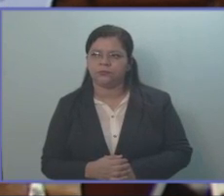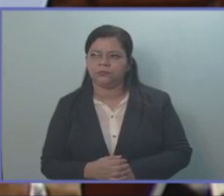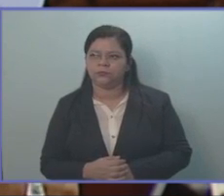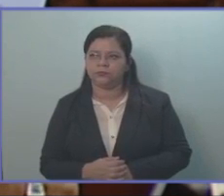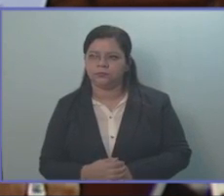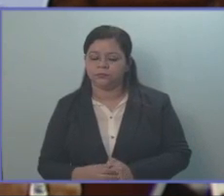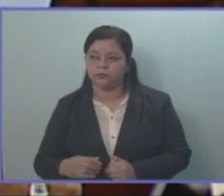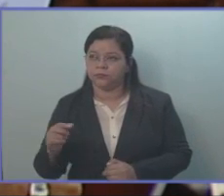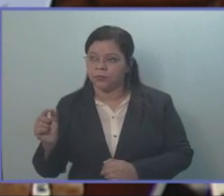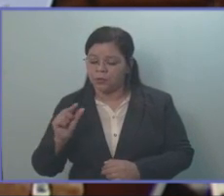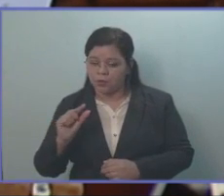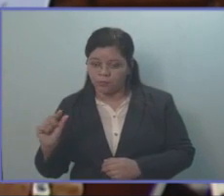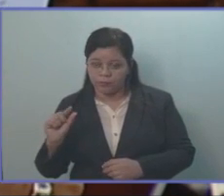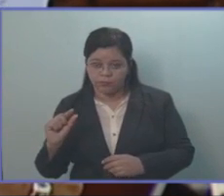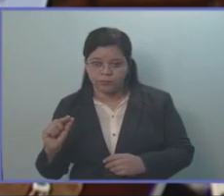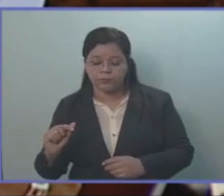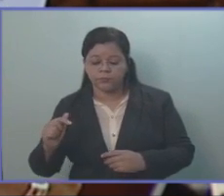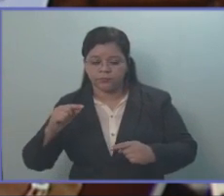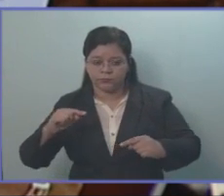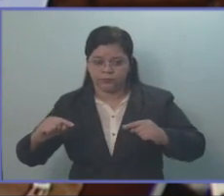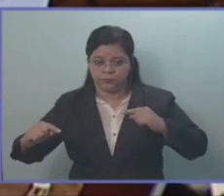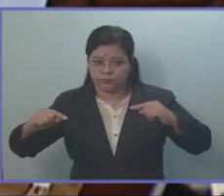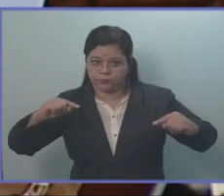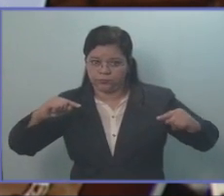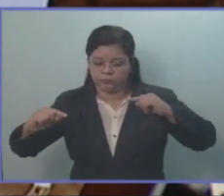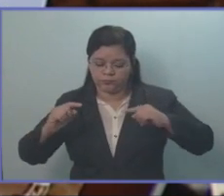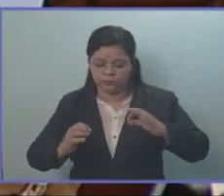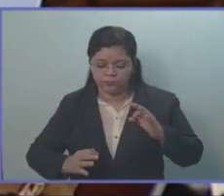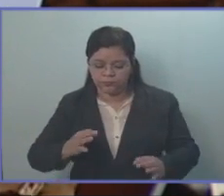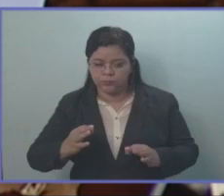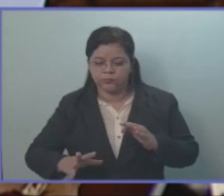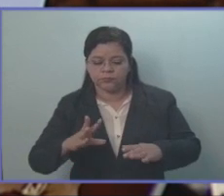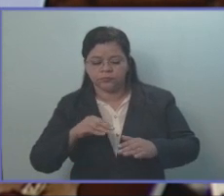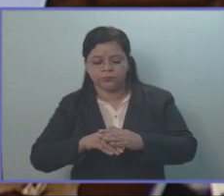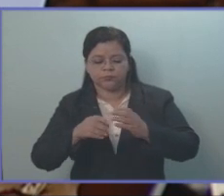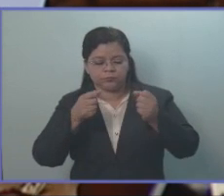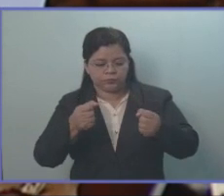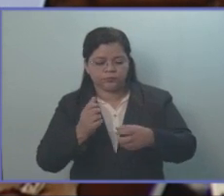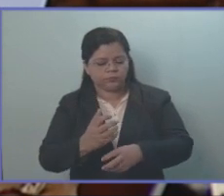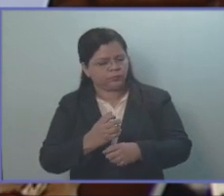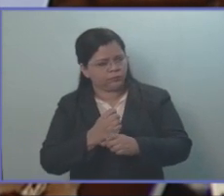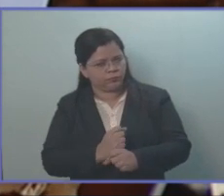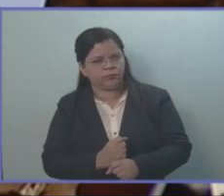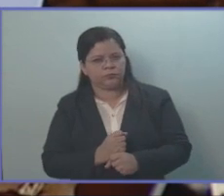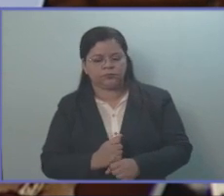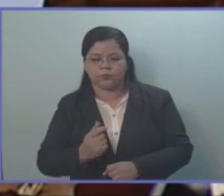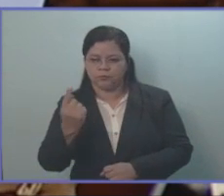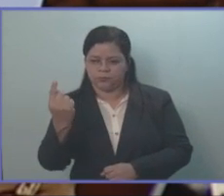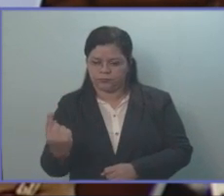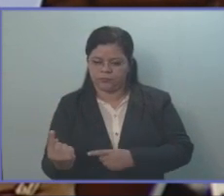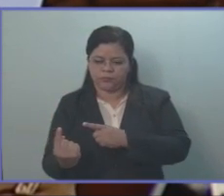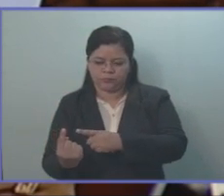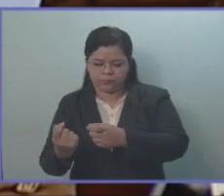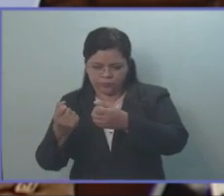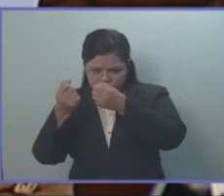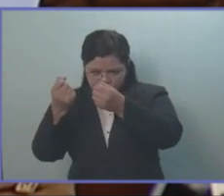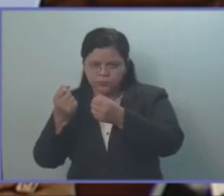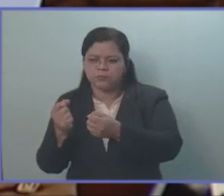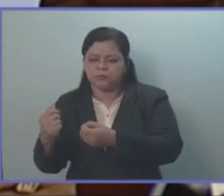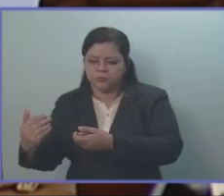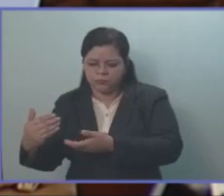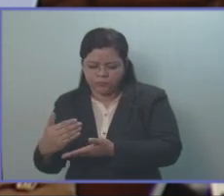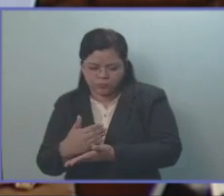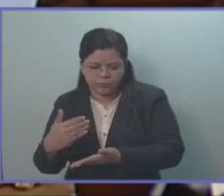Las autoridades judiciales y del centro penitenciario garantizarán que el privado de libertad tenga acceso